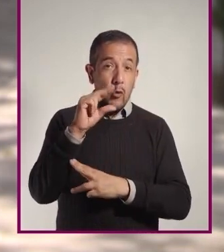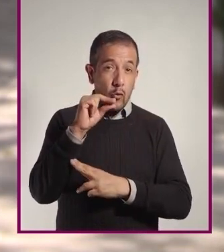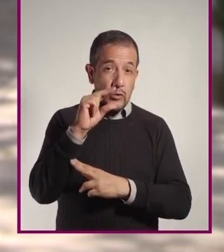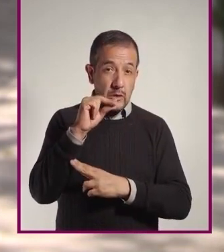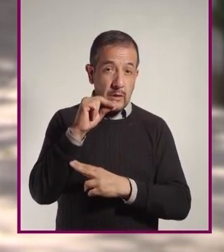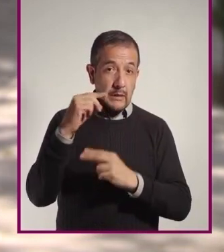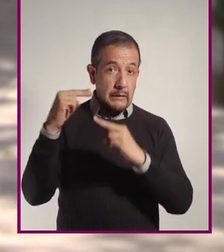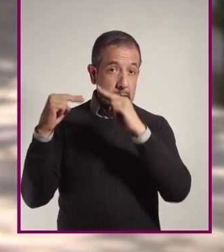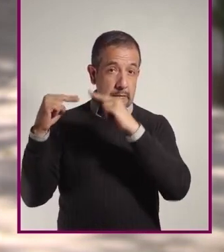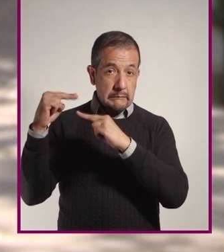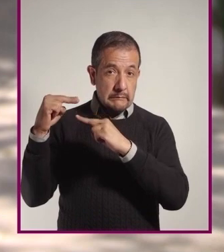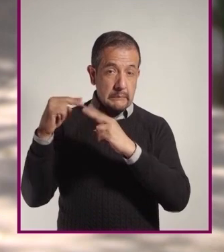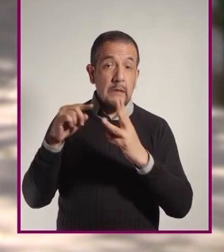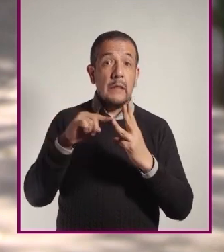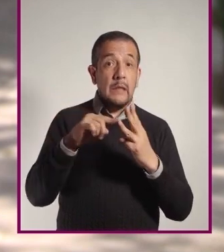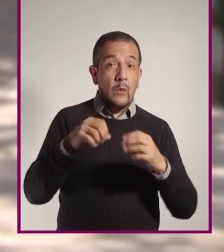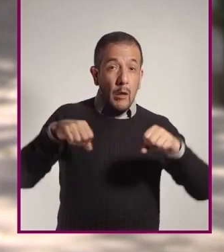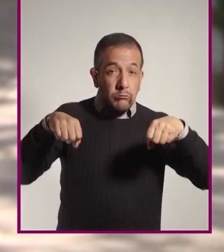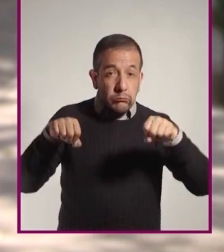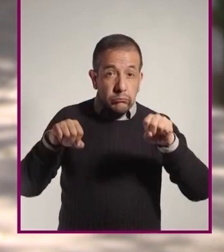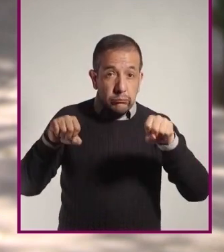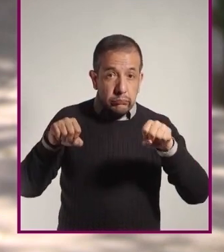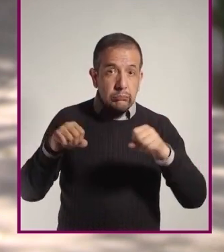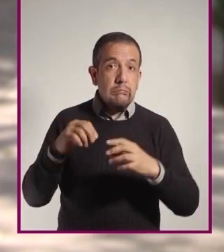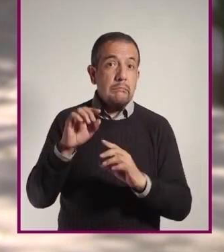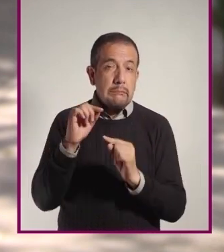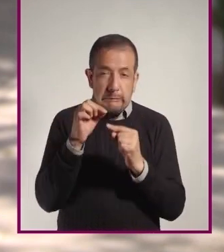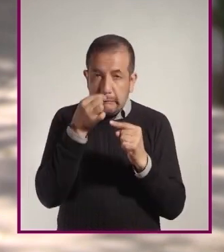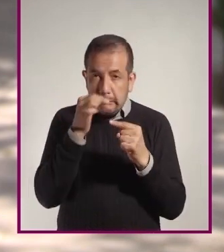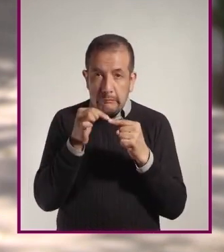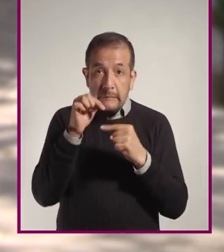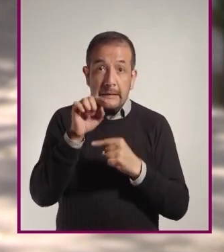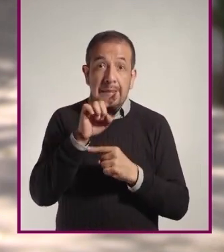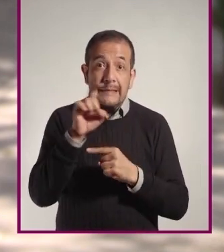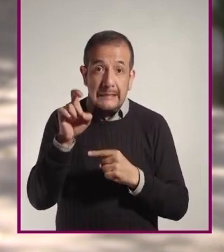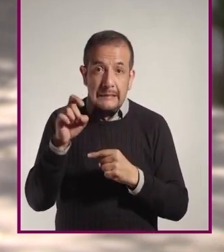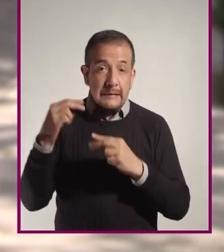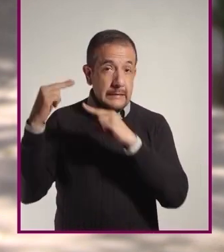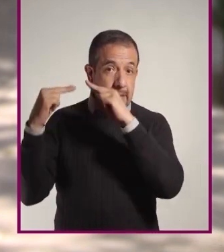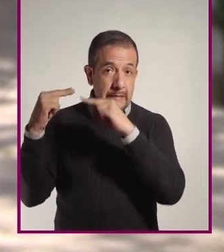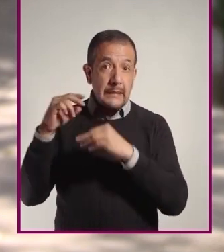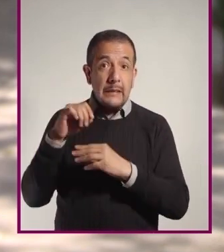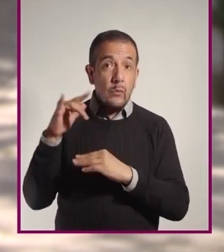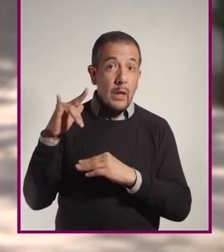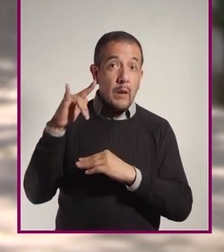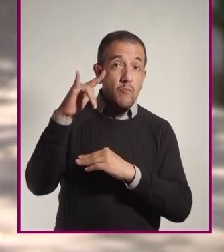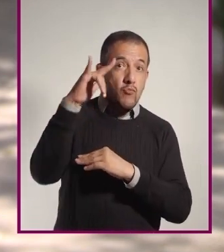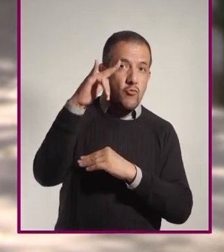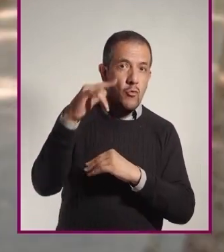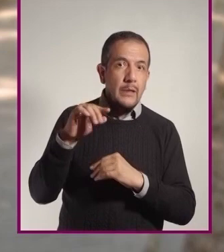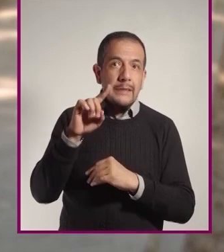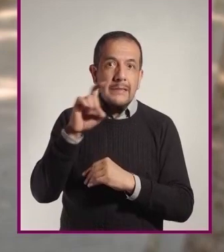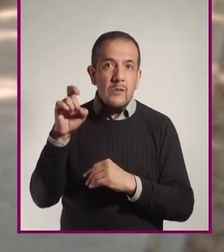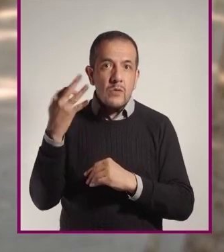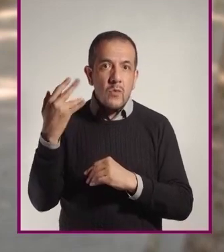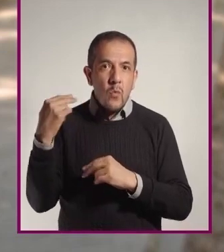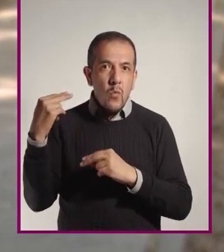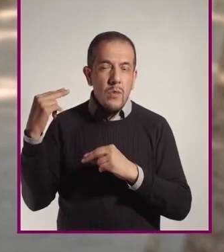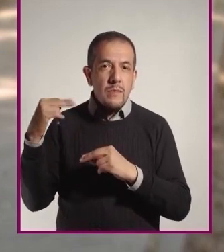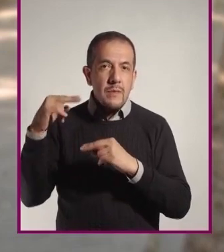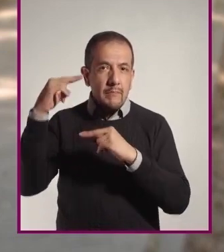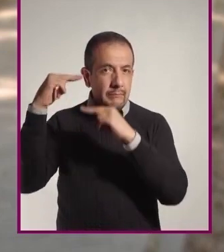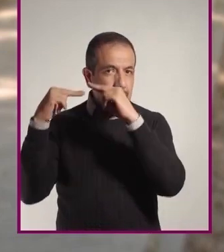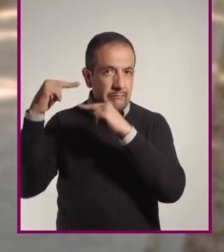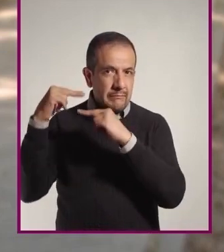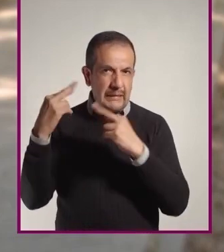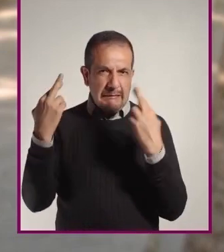una motocicleta cerca de los 100 y un avión que está despegando cerca de los 150 decibeles. De hecho,